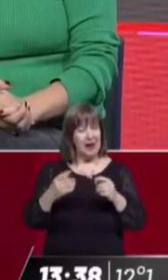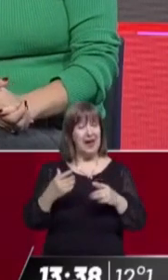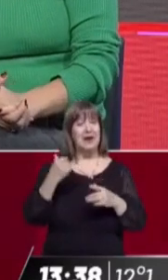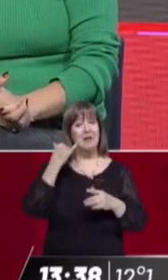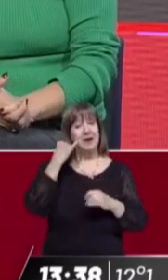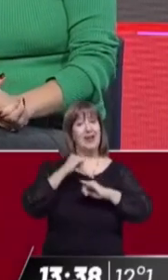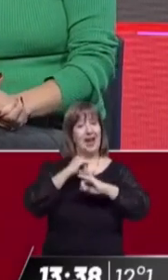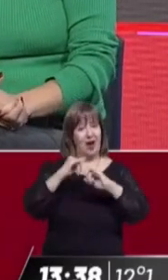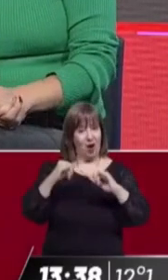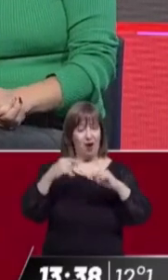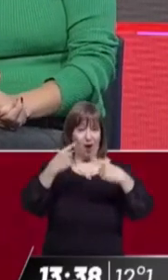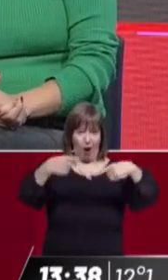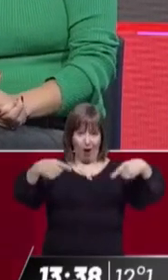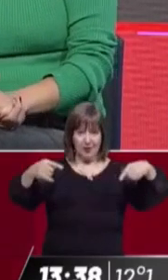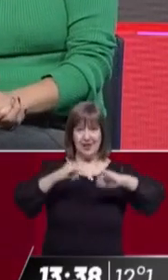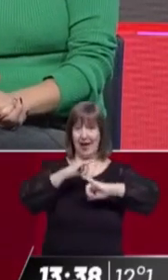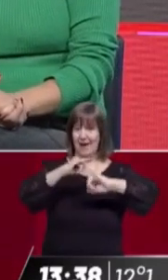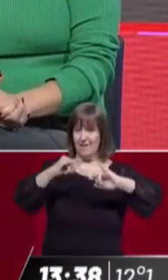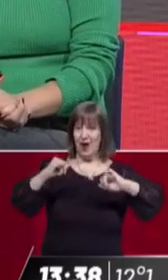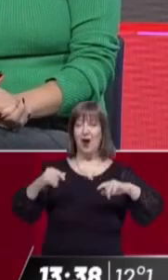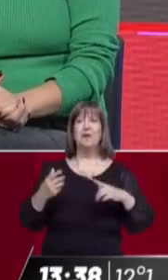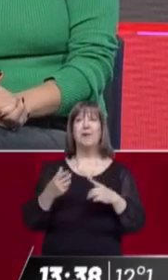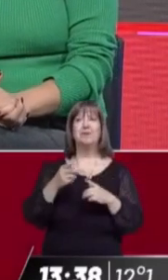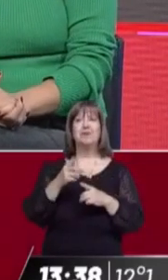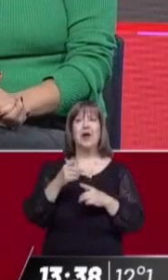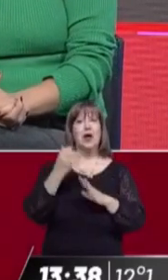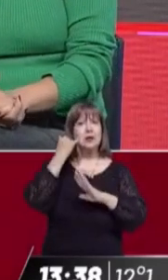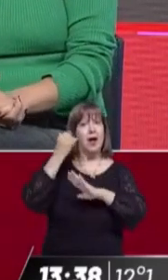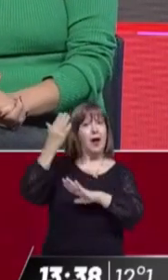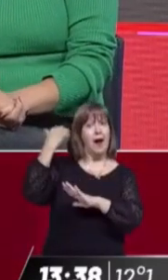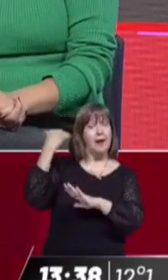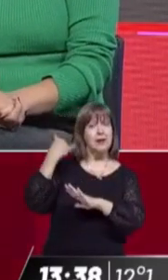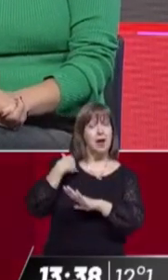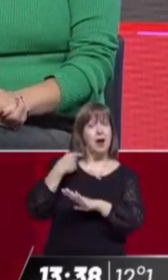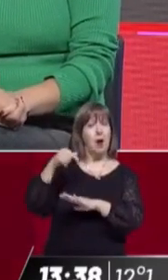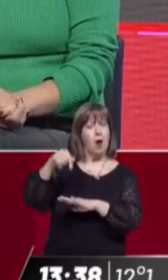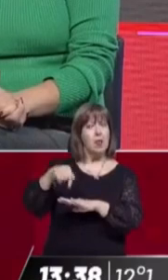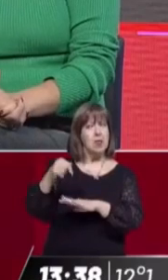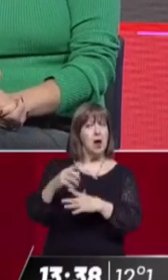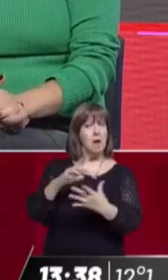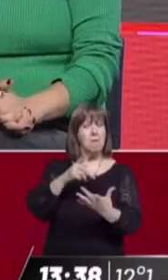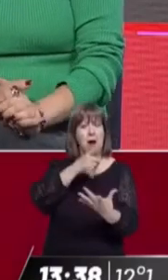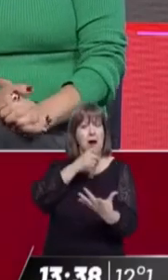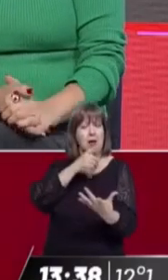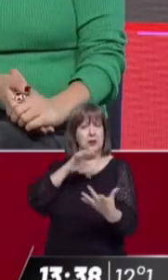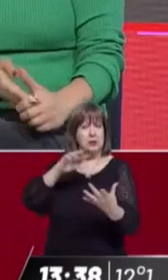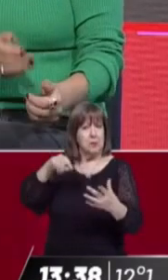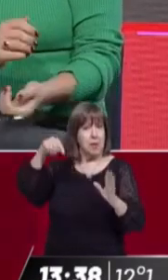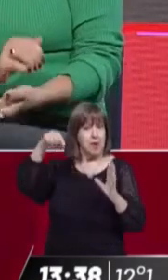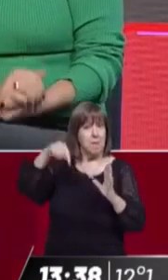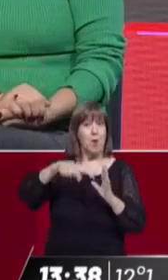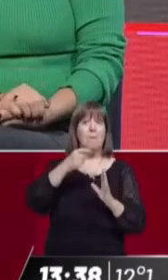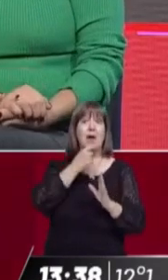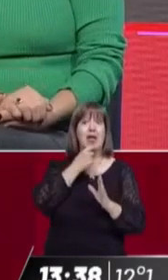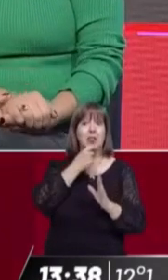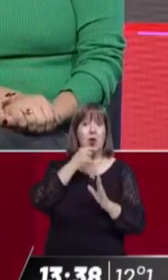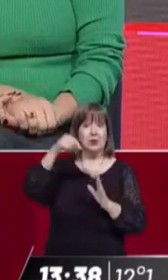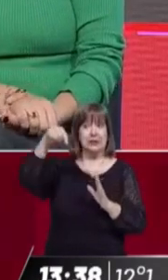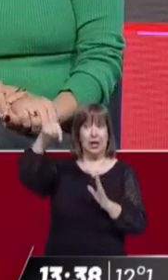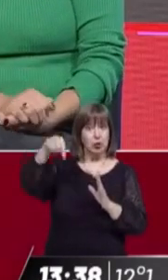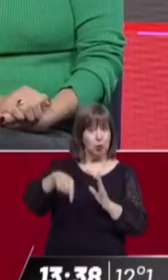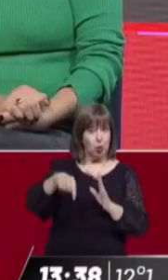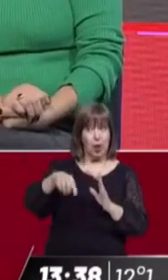pasaron cosas pasaron cosas ayer que han hecho que hoy todo el mundo en el sur de la provincia de